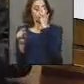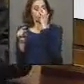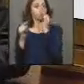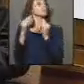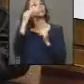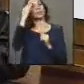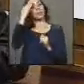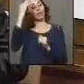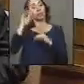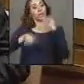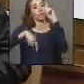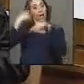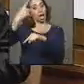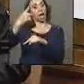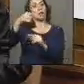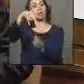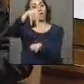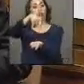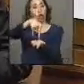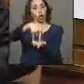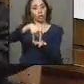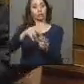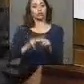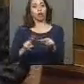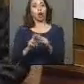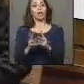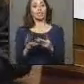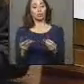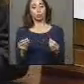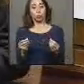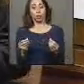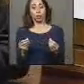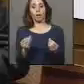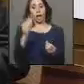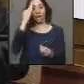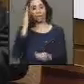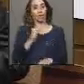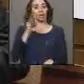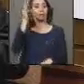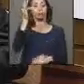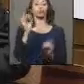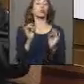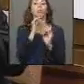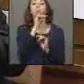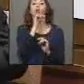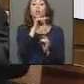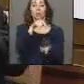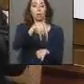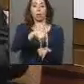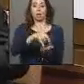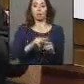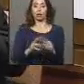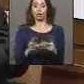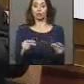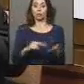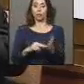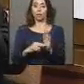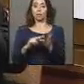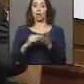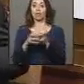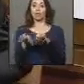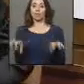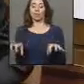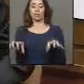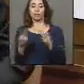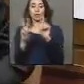día que sea el Parlamento el que tenga que resolver, sí, el día que sea el Parlamento el que tenga que resolver los problemas de división en el